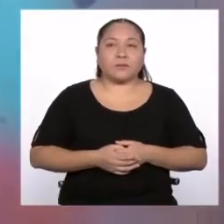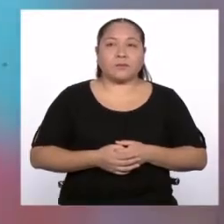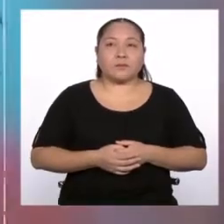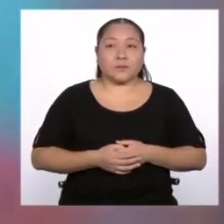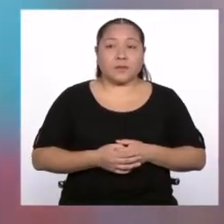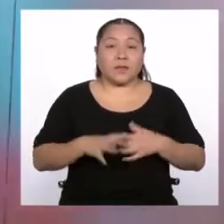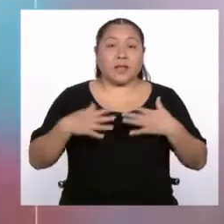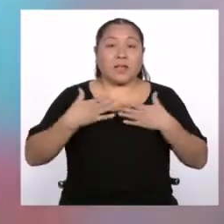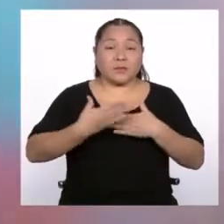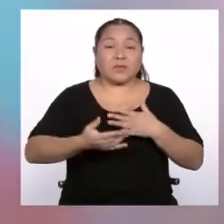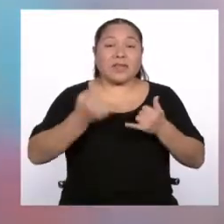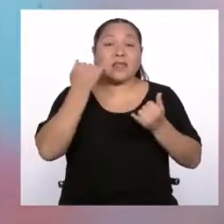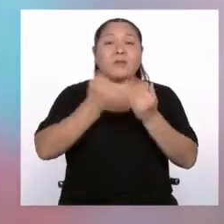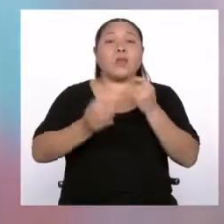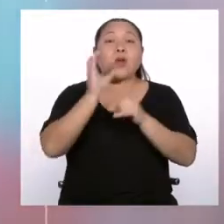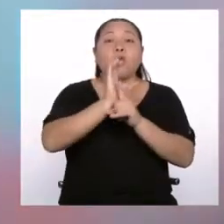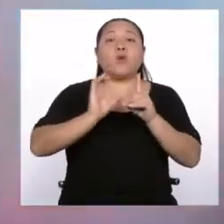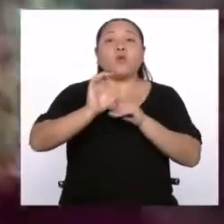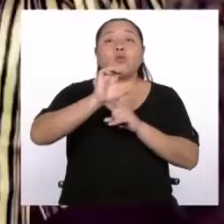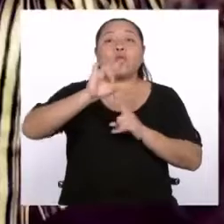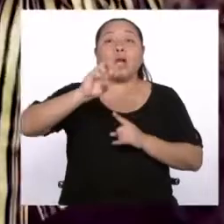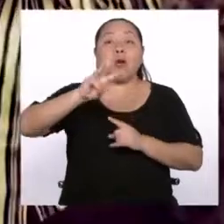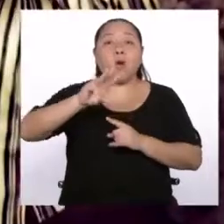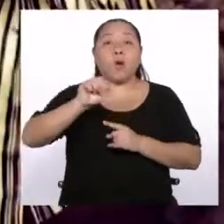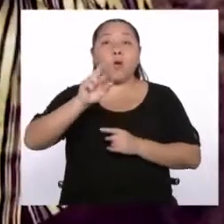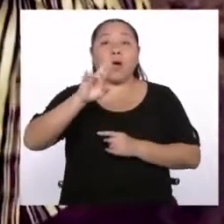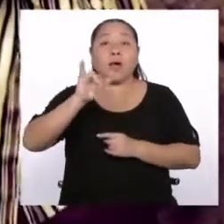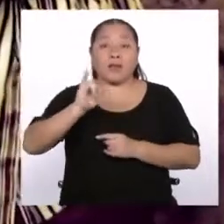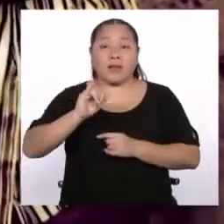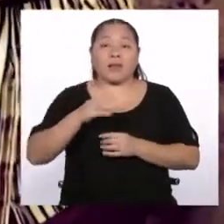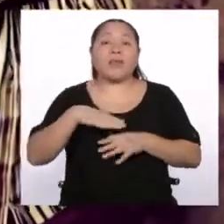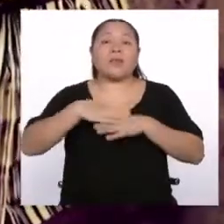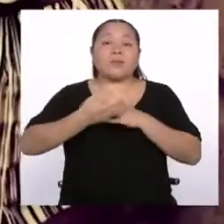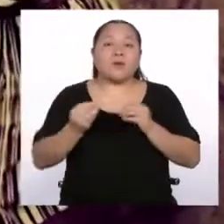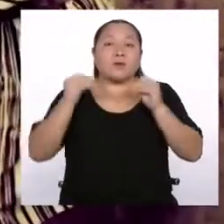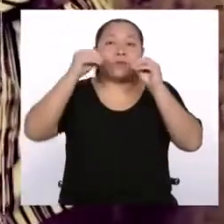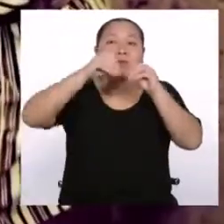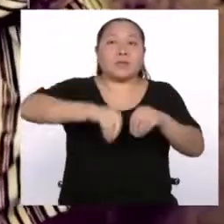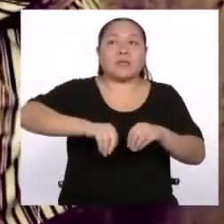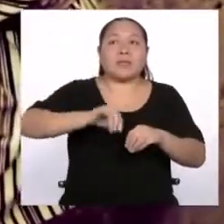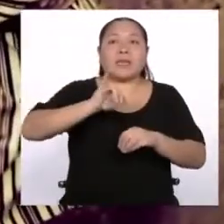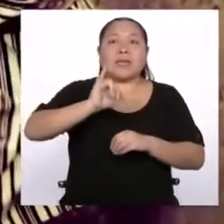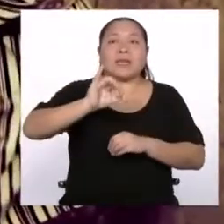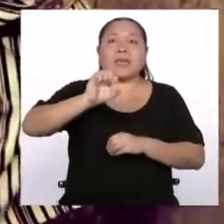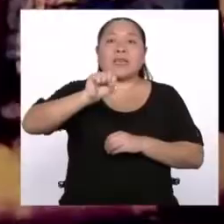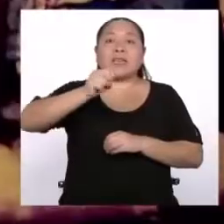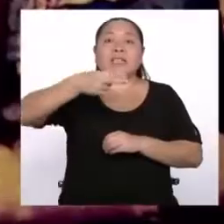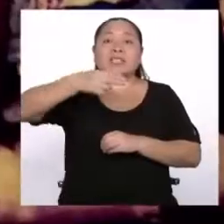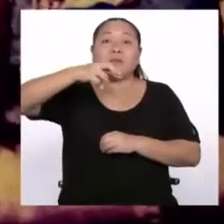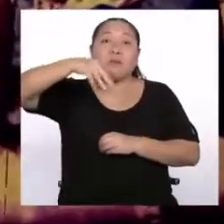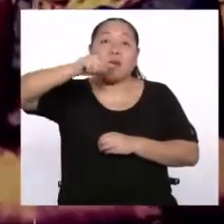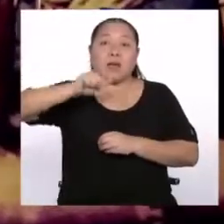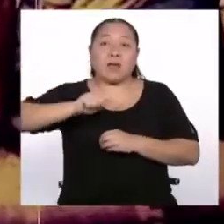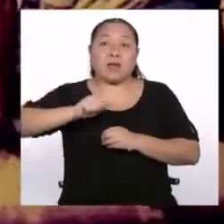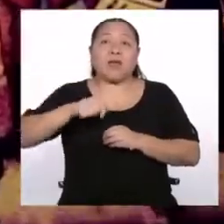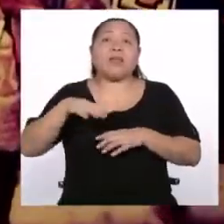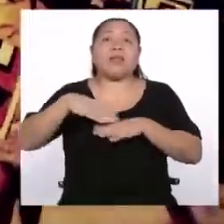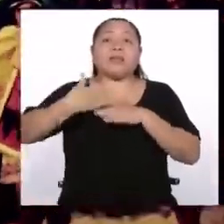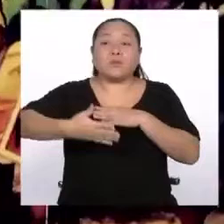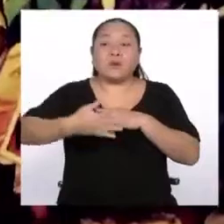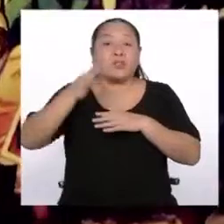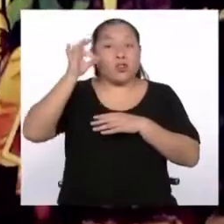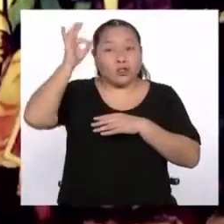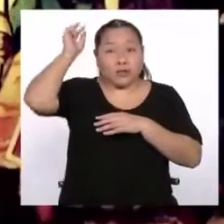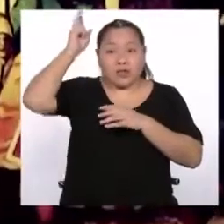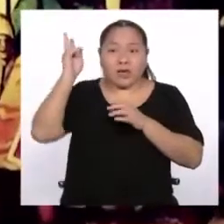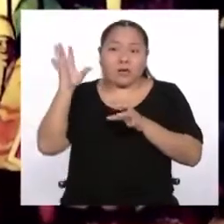A la caída de Huari surgió en el área de Lima el señorío Ichma, que sería absorbido a mediados del siglo XV por los